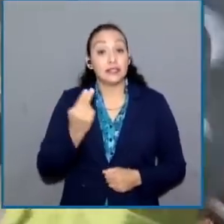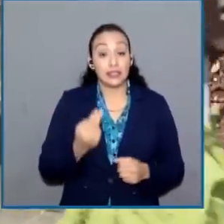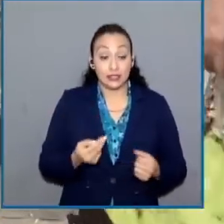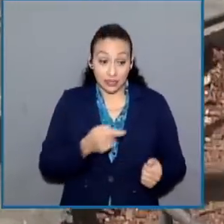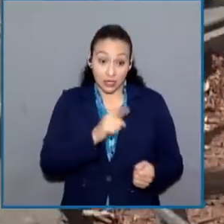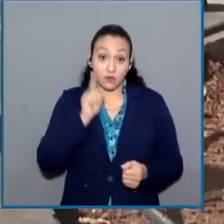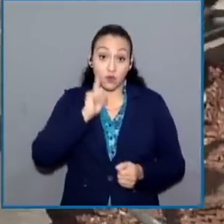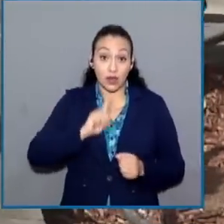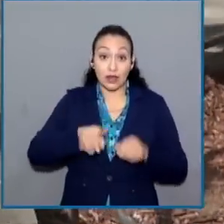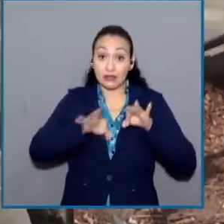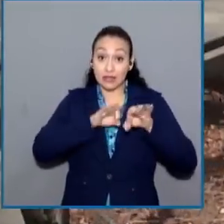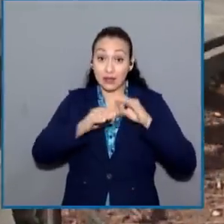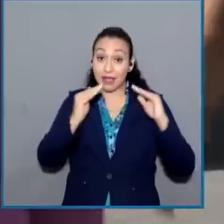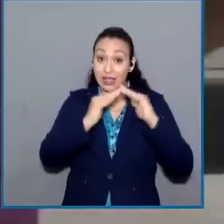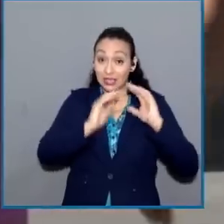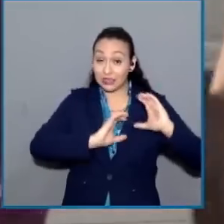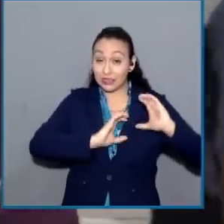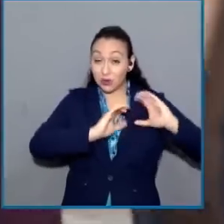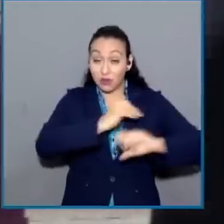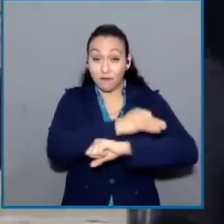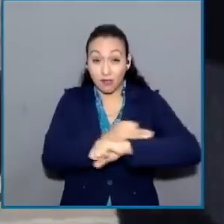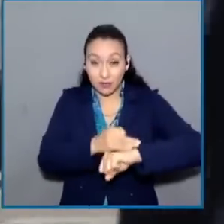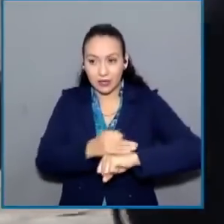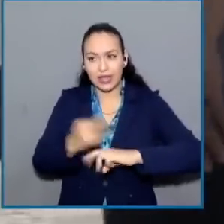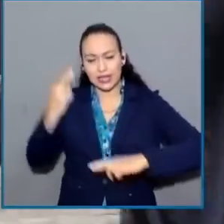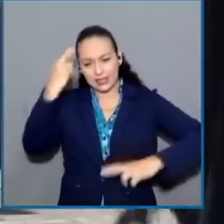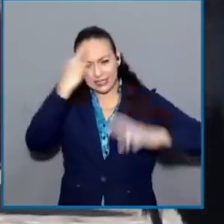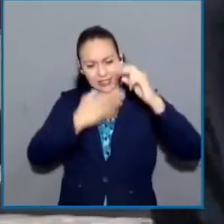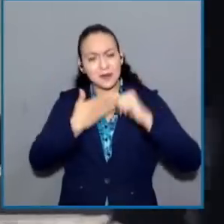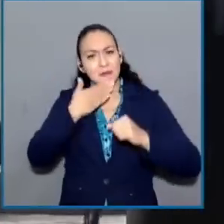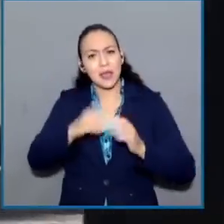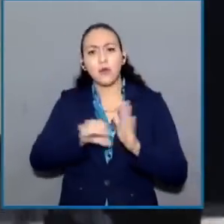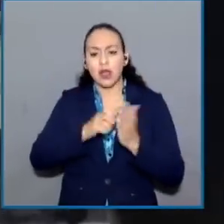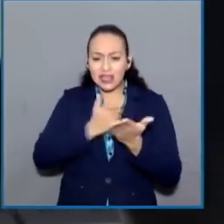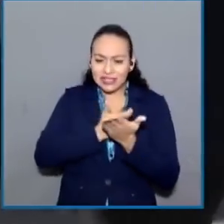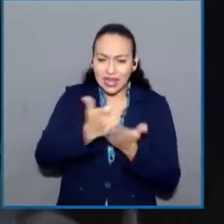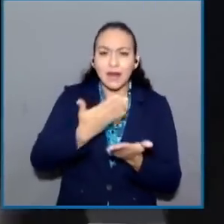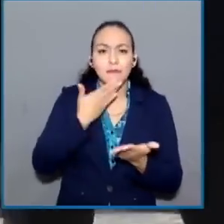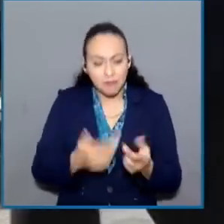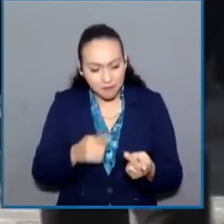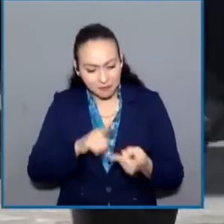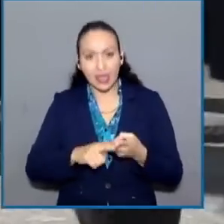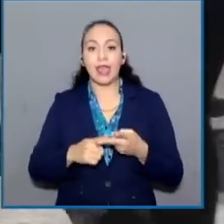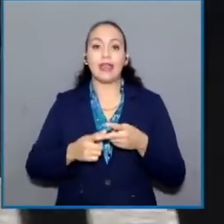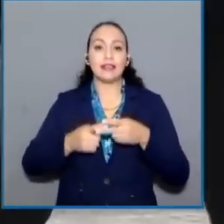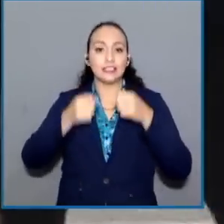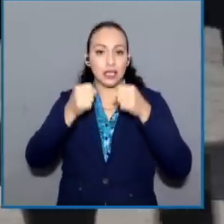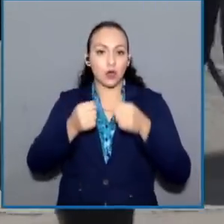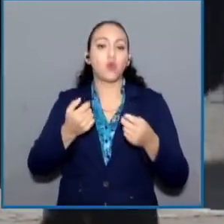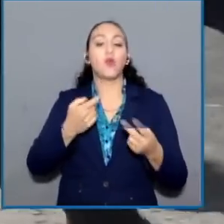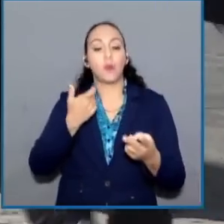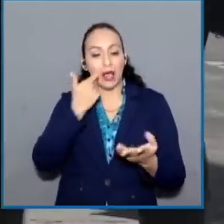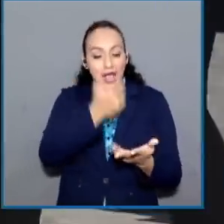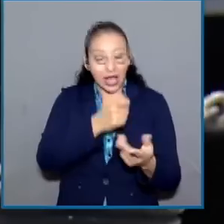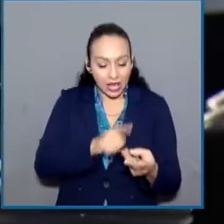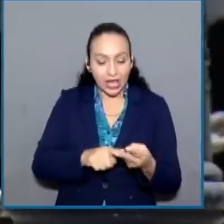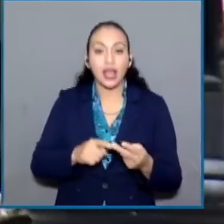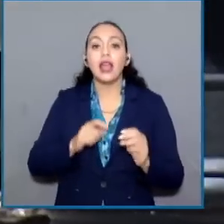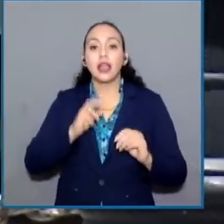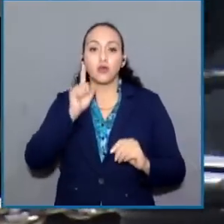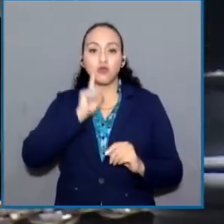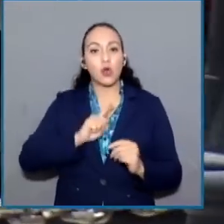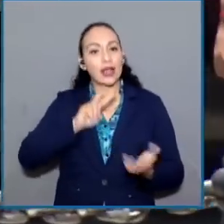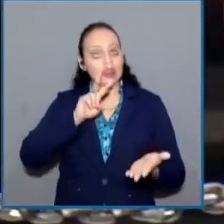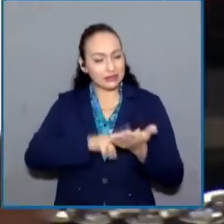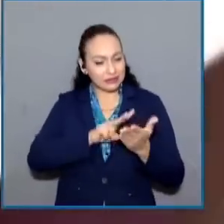reconocer, reducir, redistribuir, remunerar y recompensar el trabajo de cuidados para asegurar la representación de las necesidades